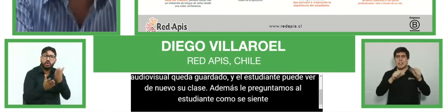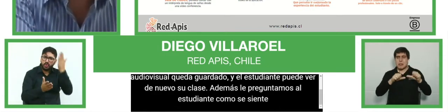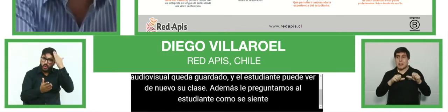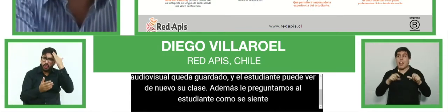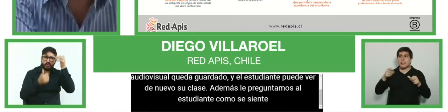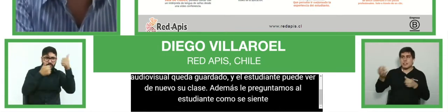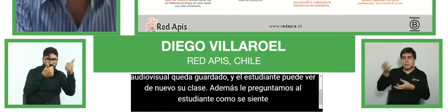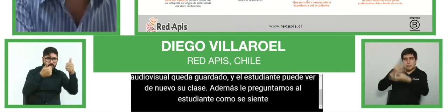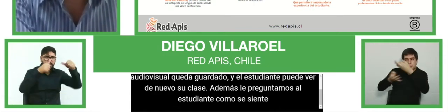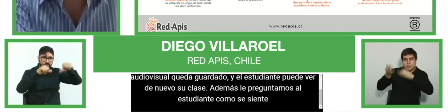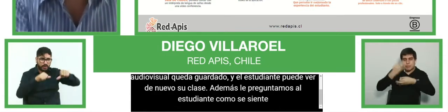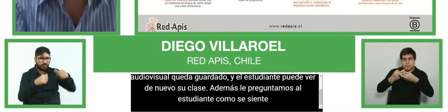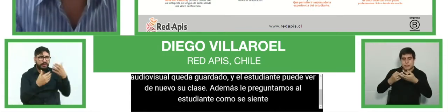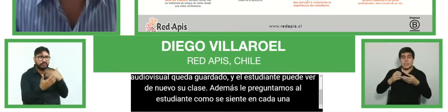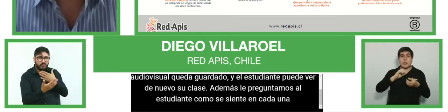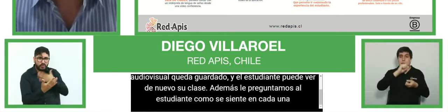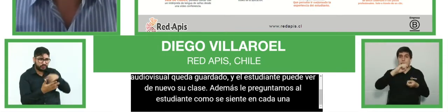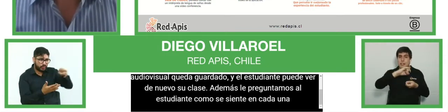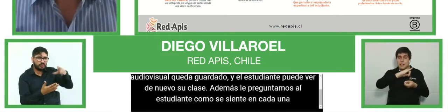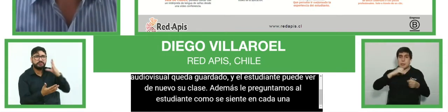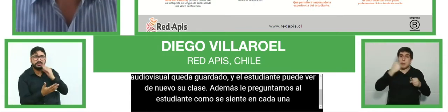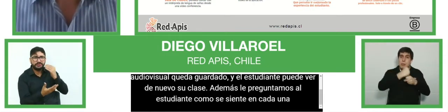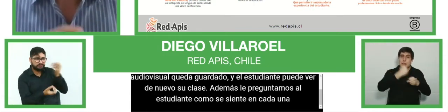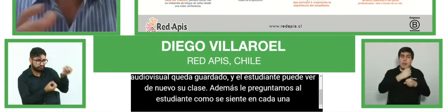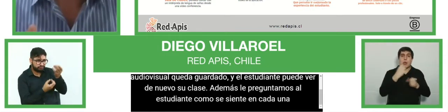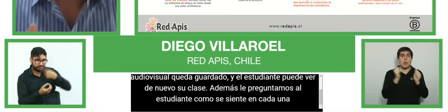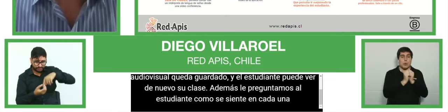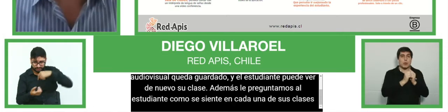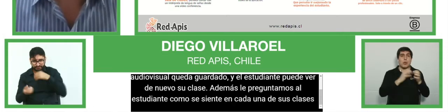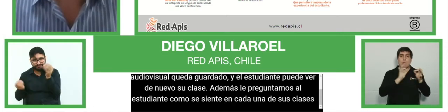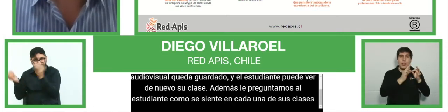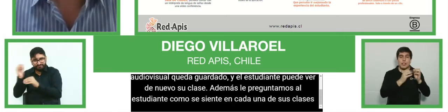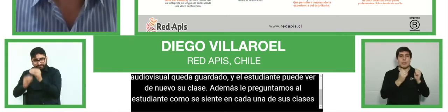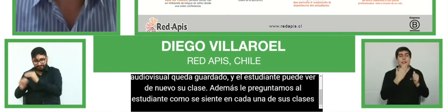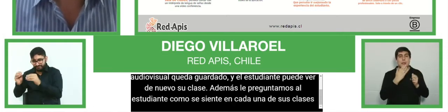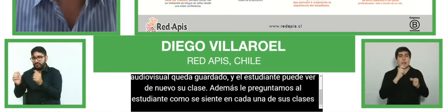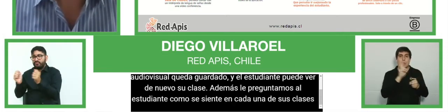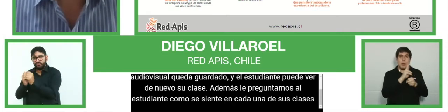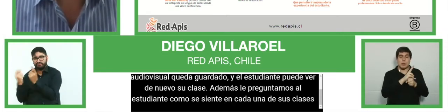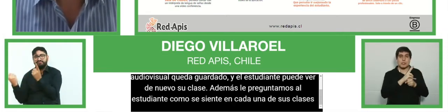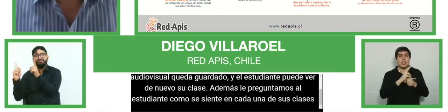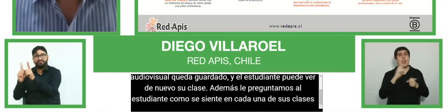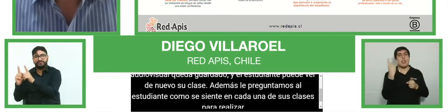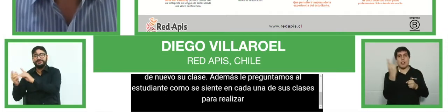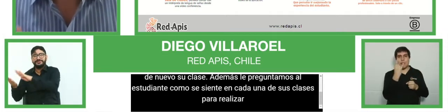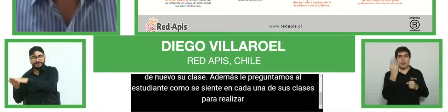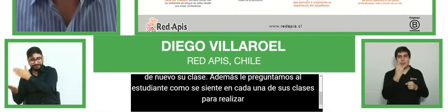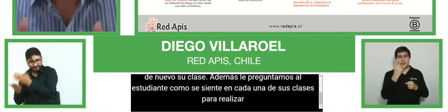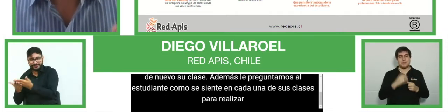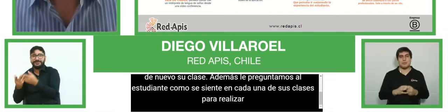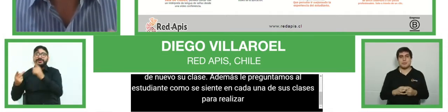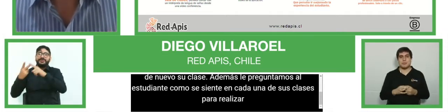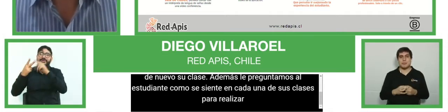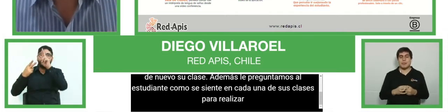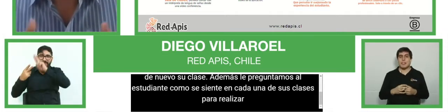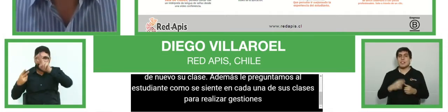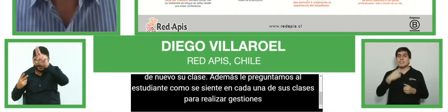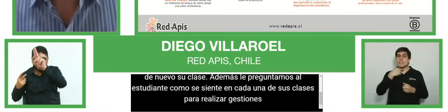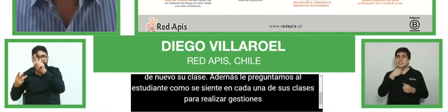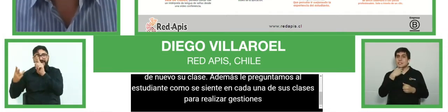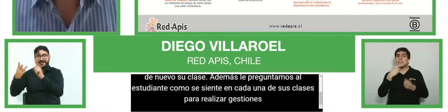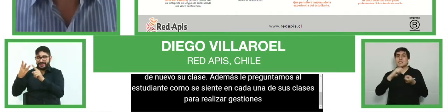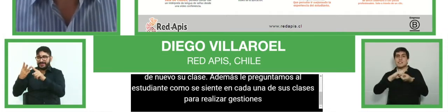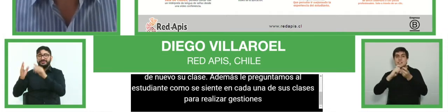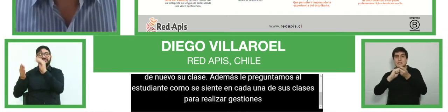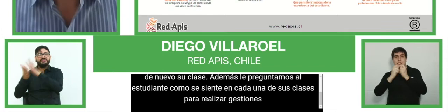la universidad, con el colegio, con los profesores. Y al igual que Transvoz, esta tecnología también registra mucha información,